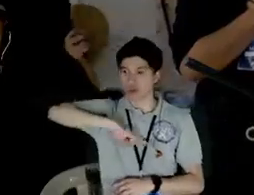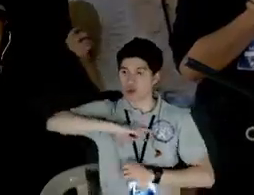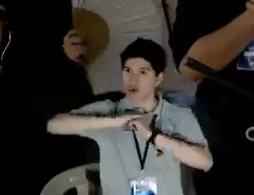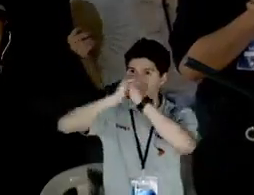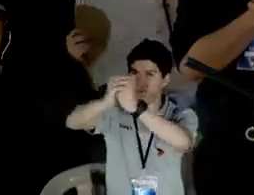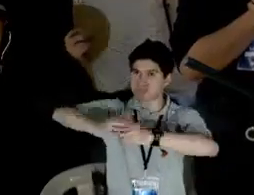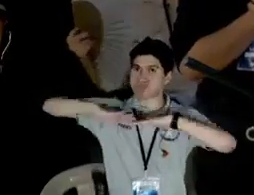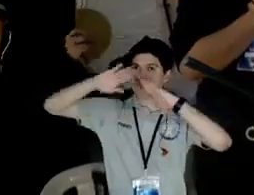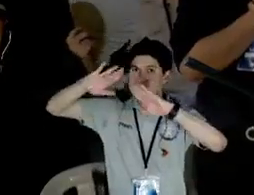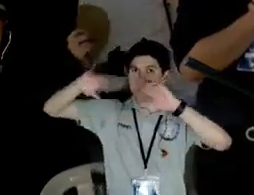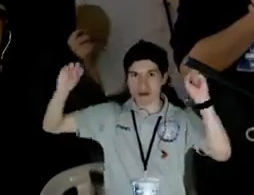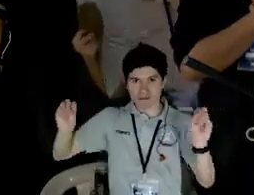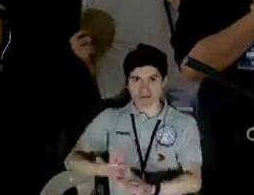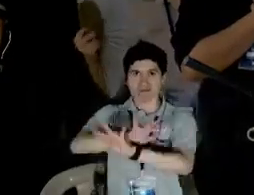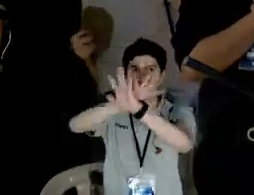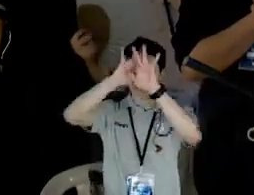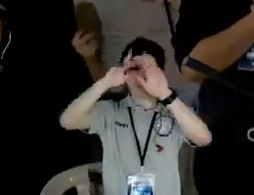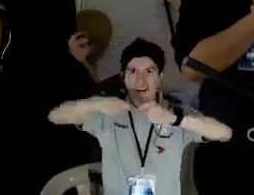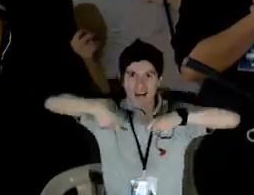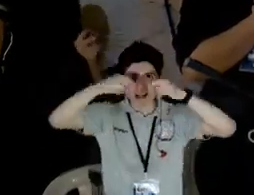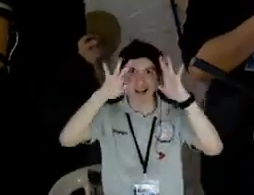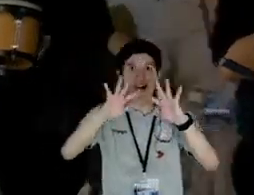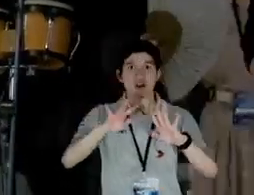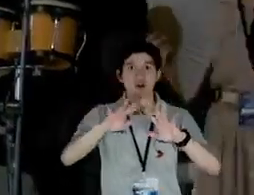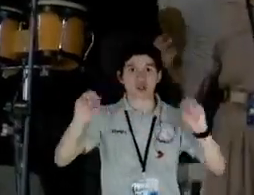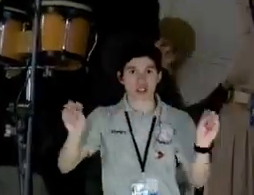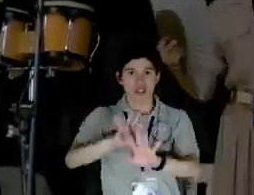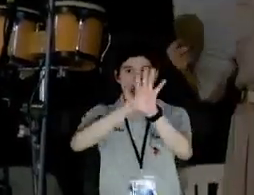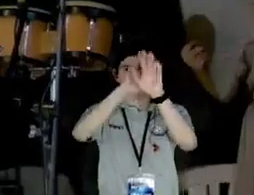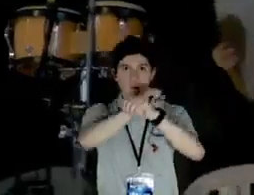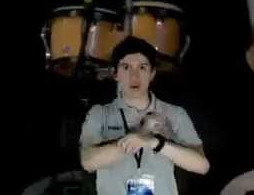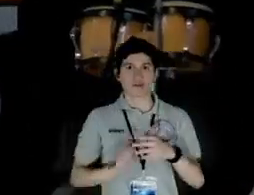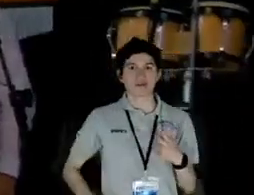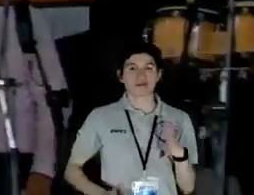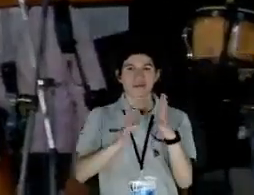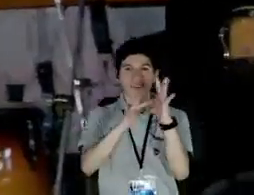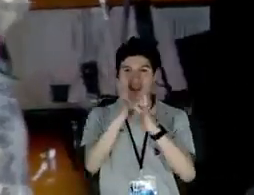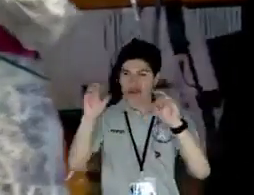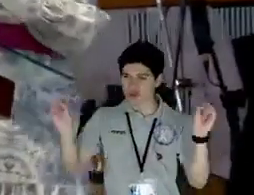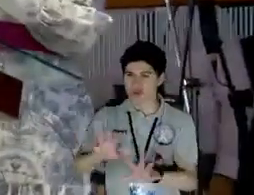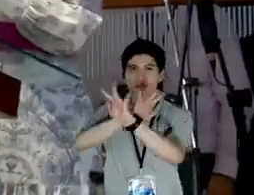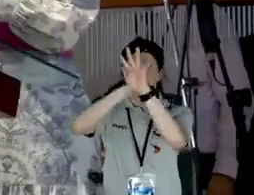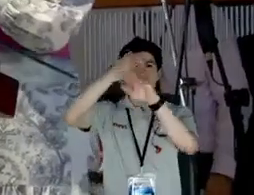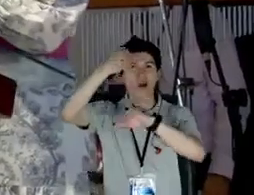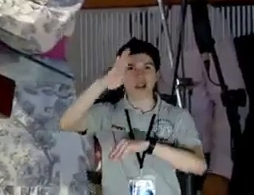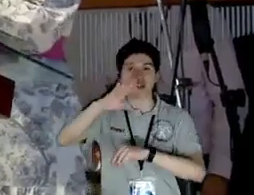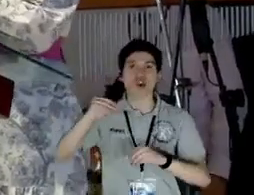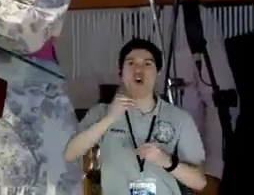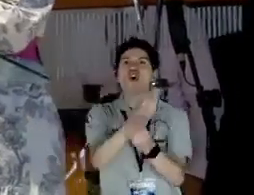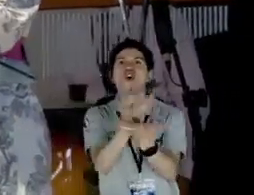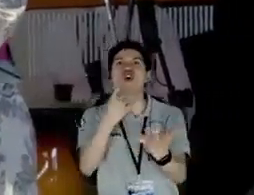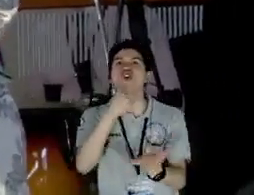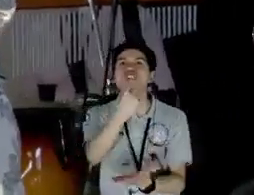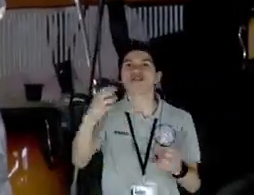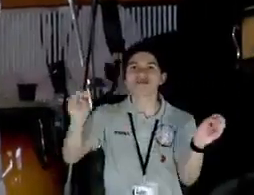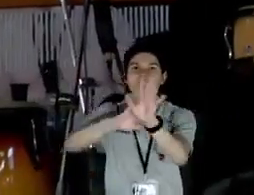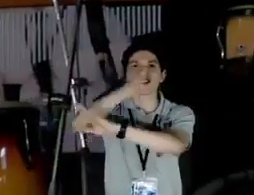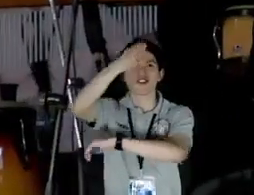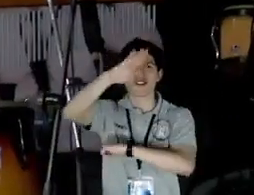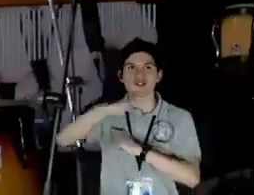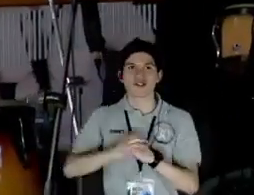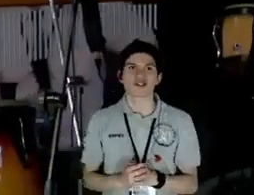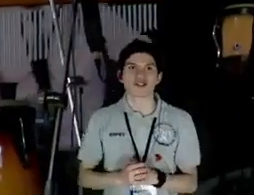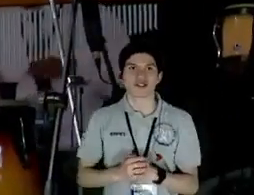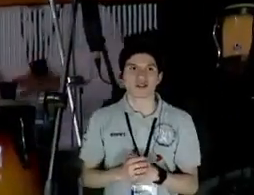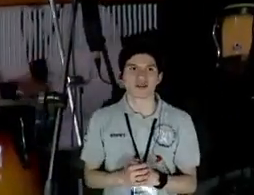glorifica. Aleluya, gloria al Señor Jesús. Gloria a Dios. ¿Cuánto gritamos gloria a Dios?